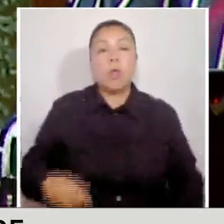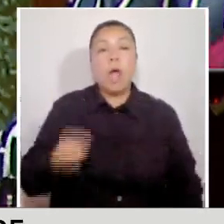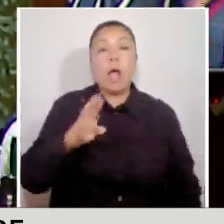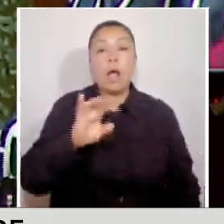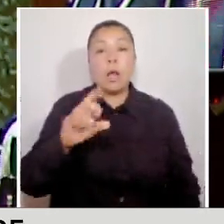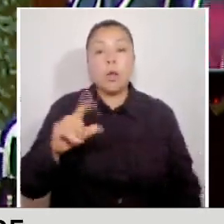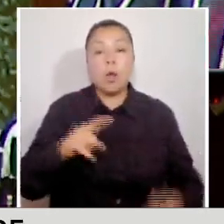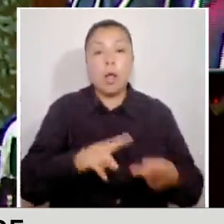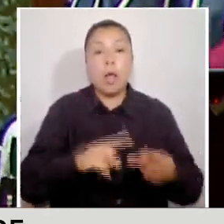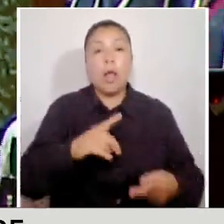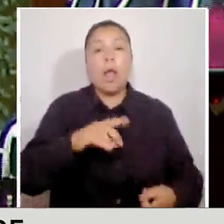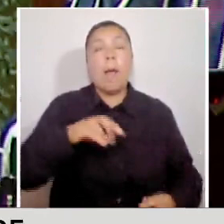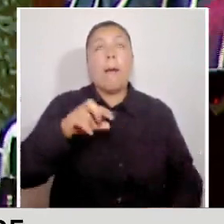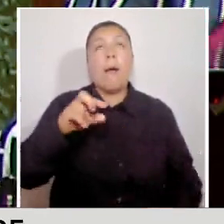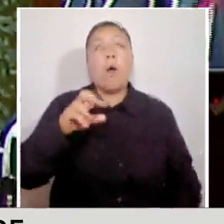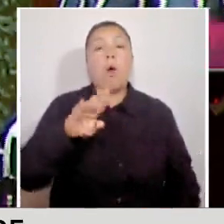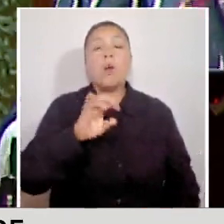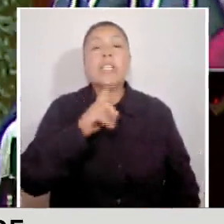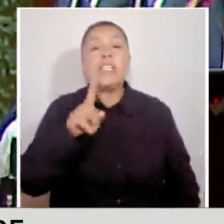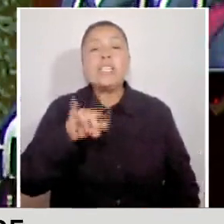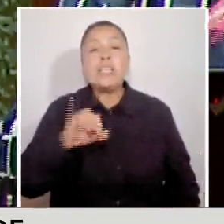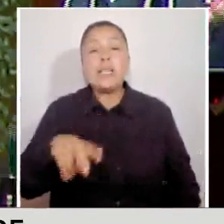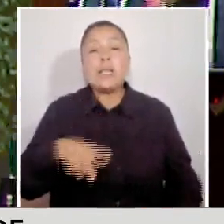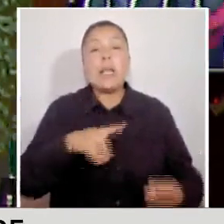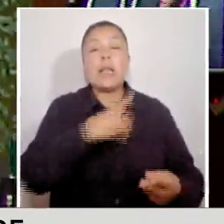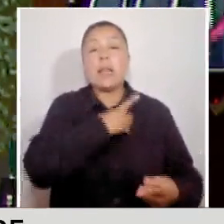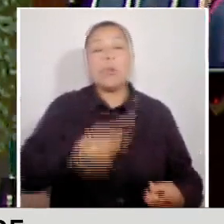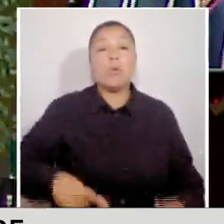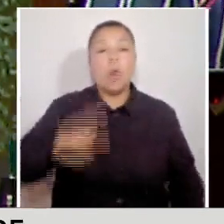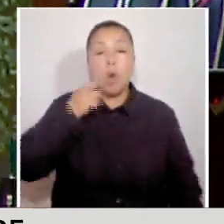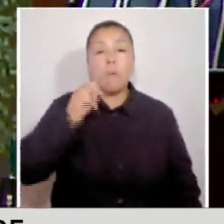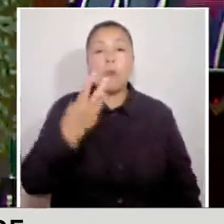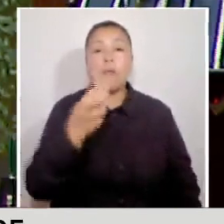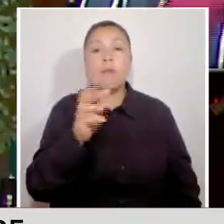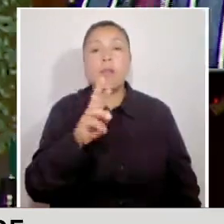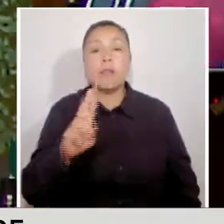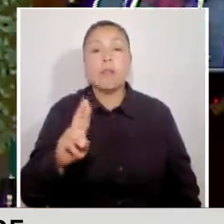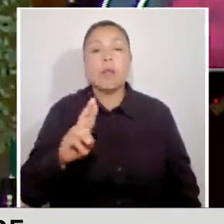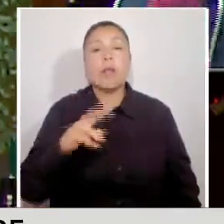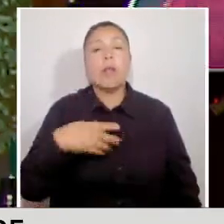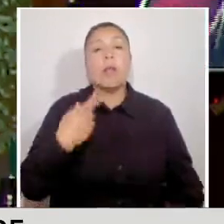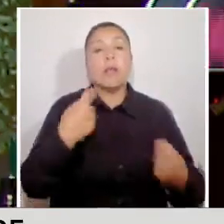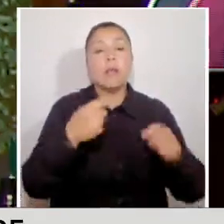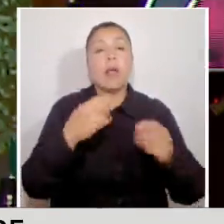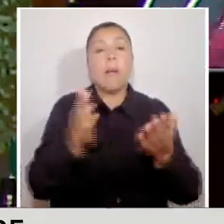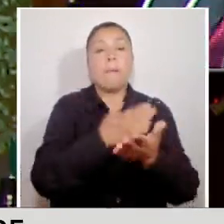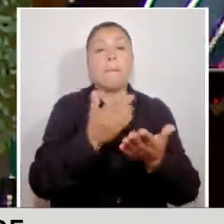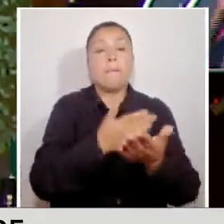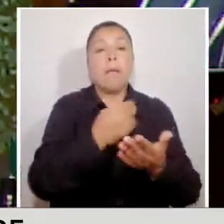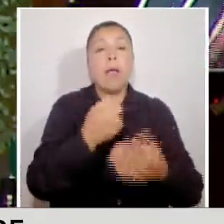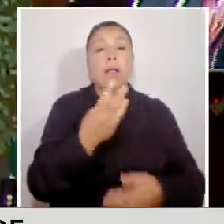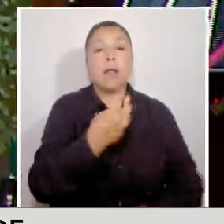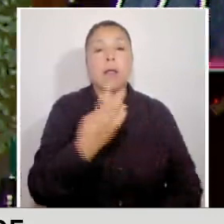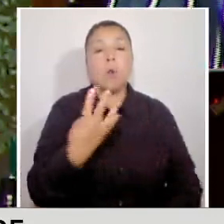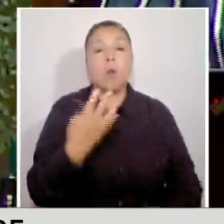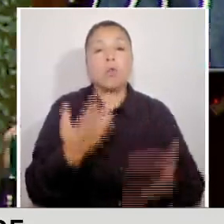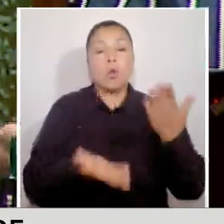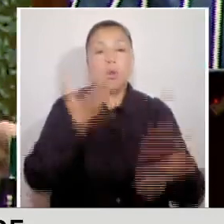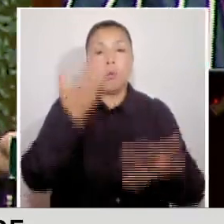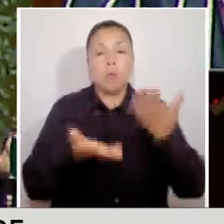y Maite orsini y por el diputado Gonzalo vinter y que consta en las páginas 3 y cuat del